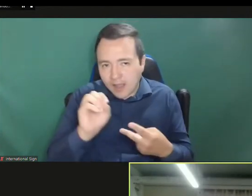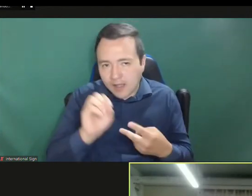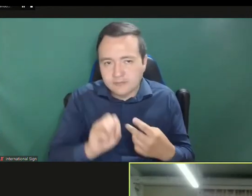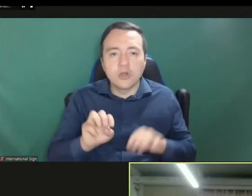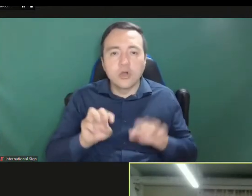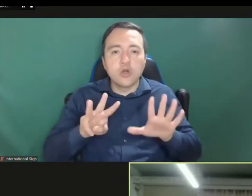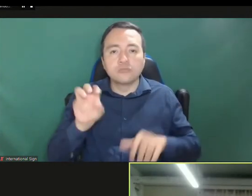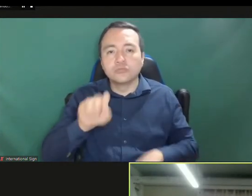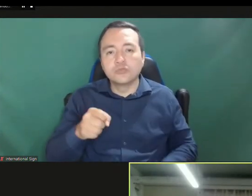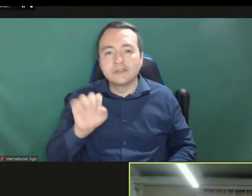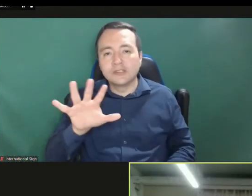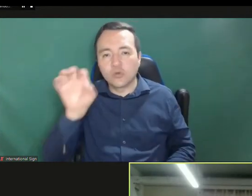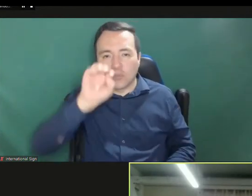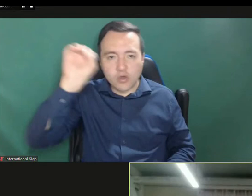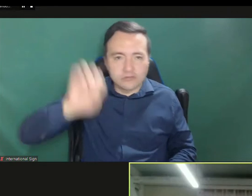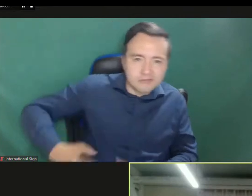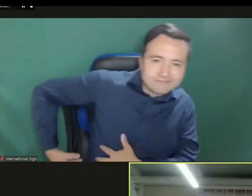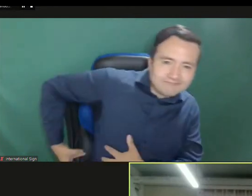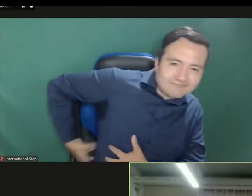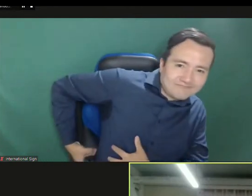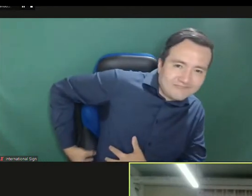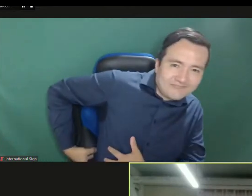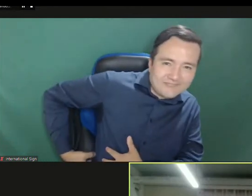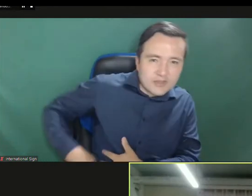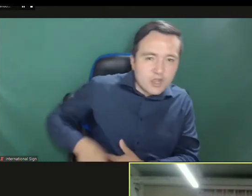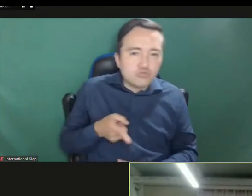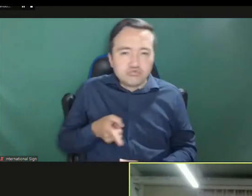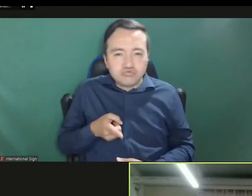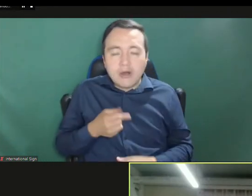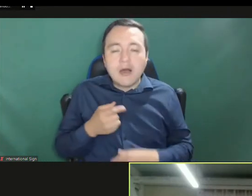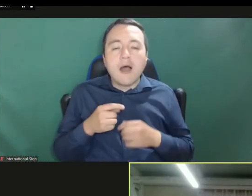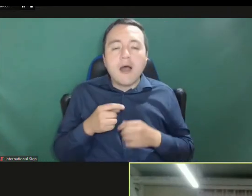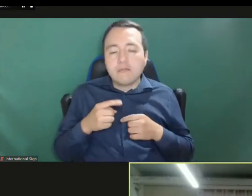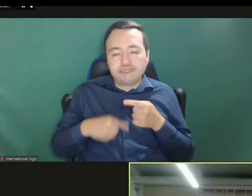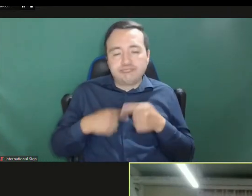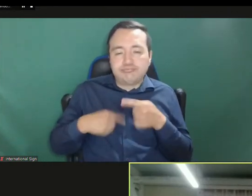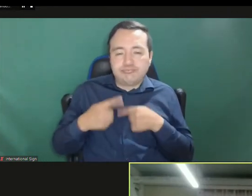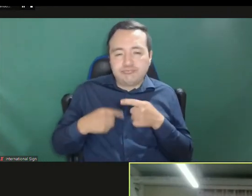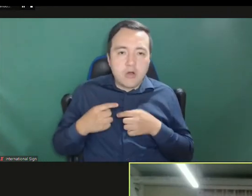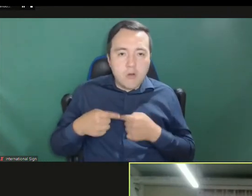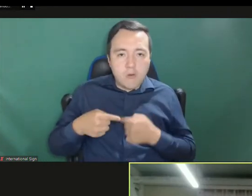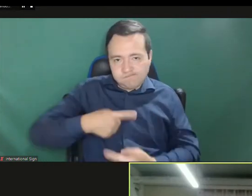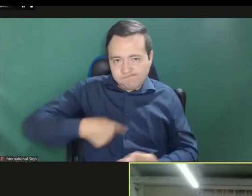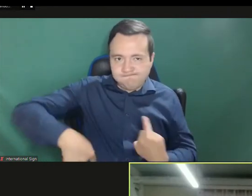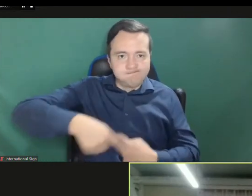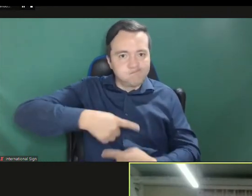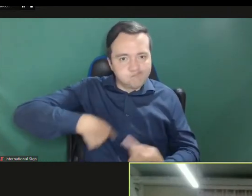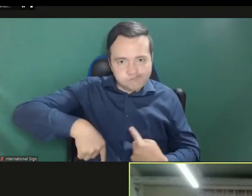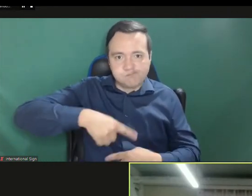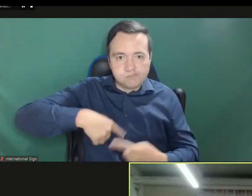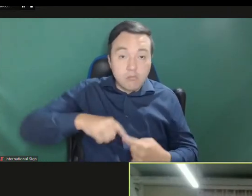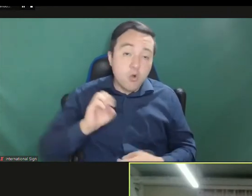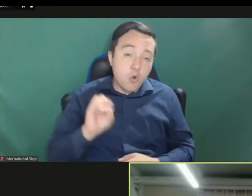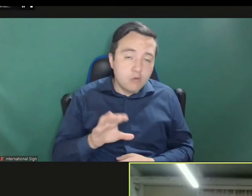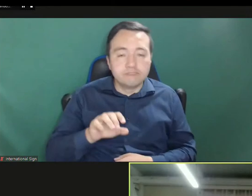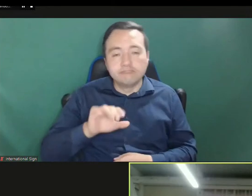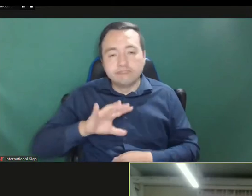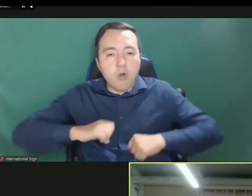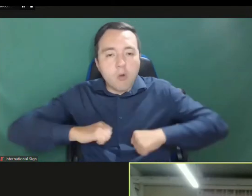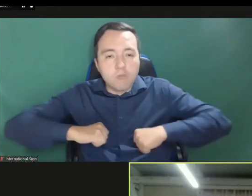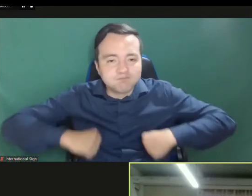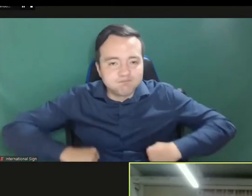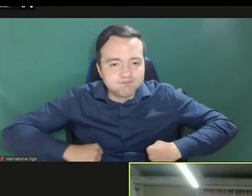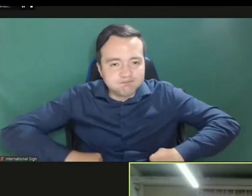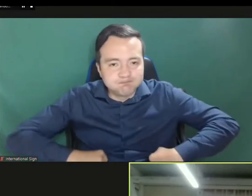enfermedades renales y el 71 por ciento tenían obesidad desde la presencia de joven 19 en surinam